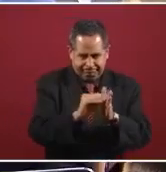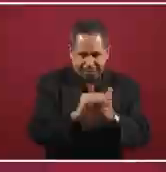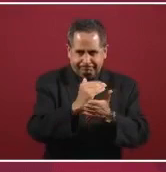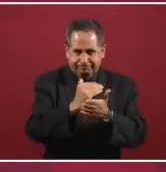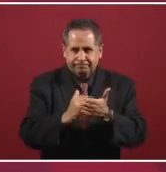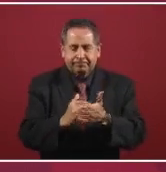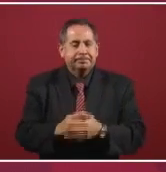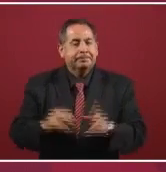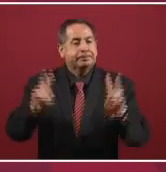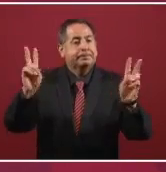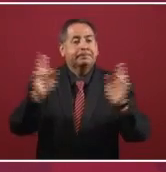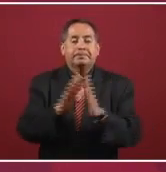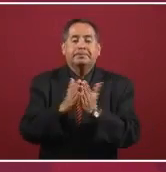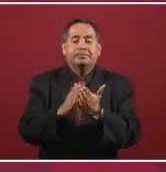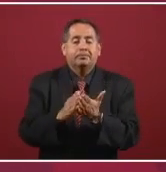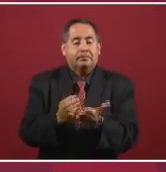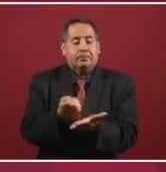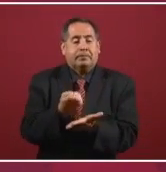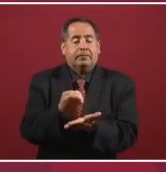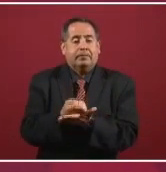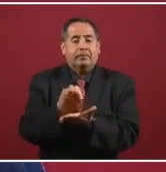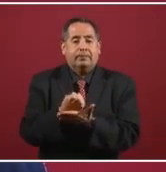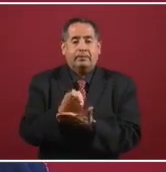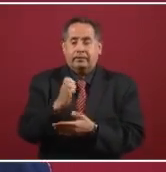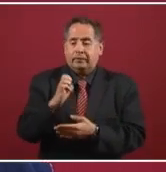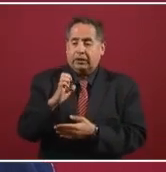La economía moral.